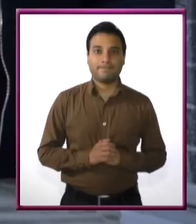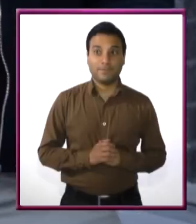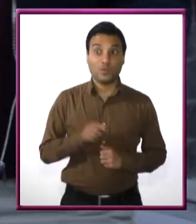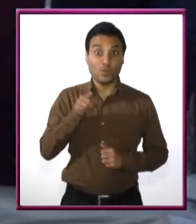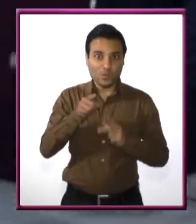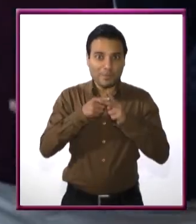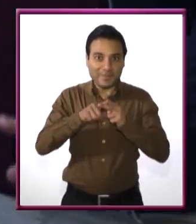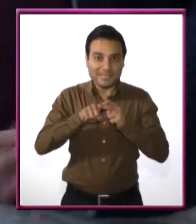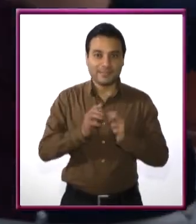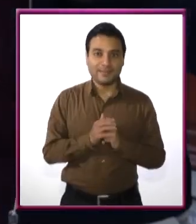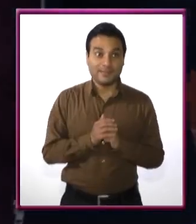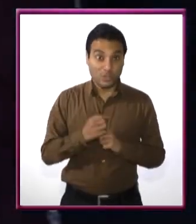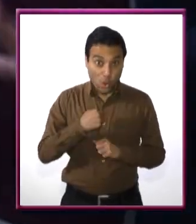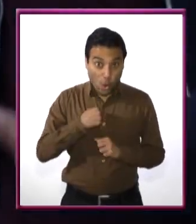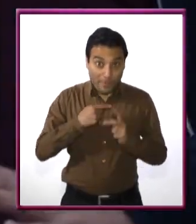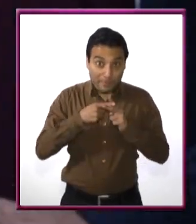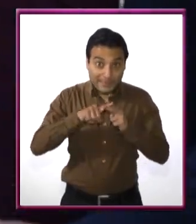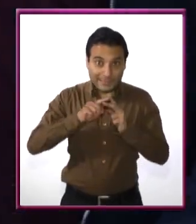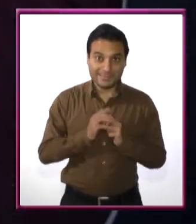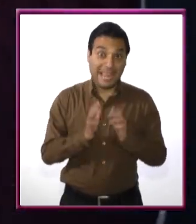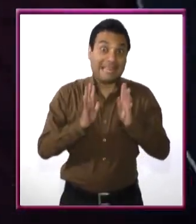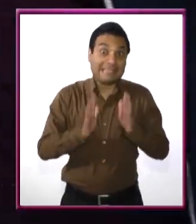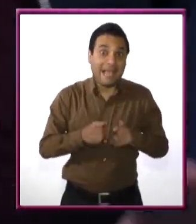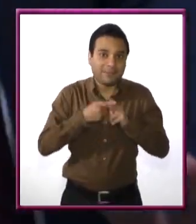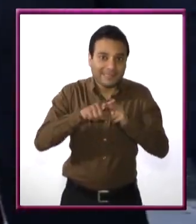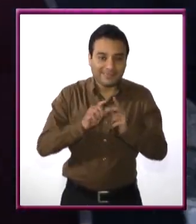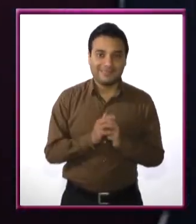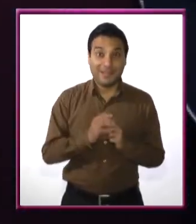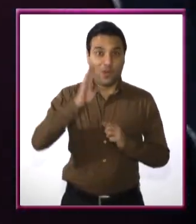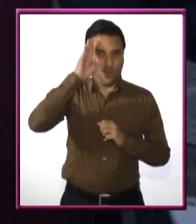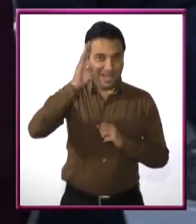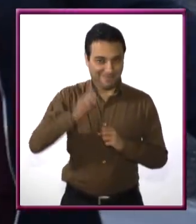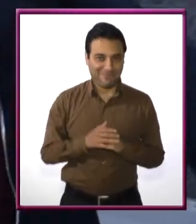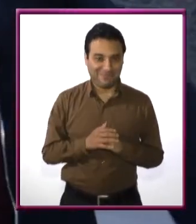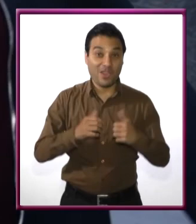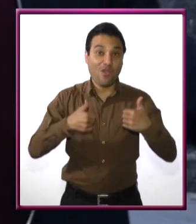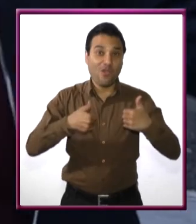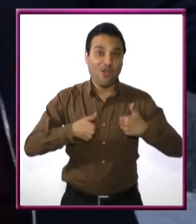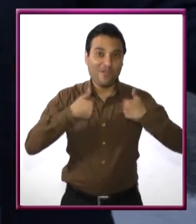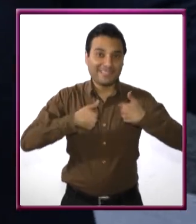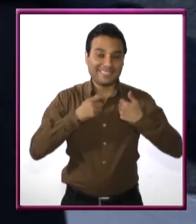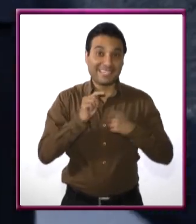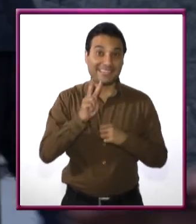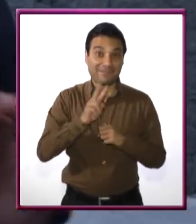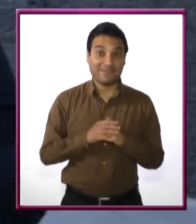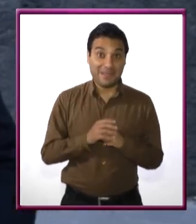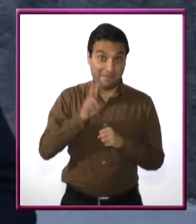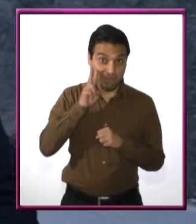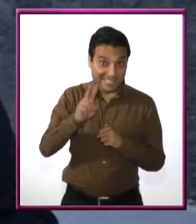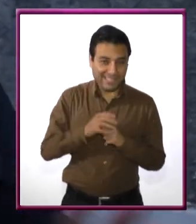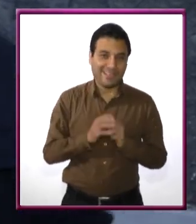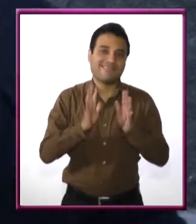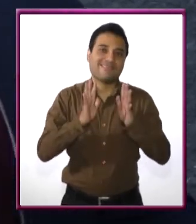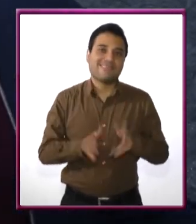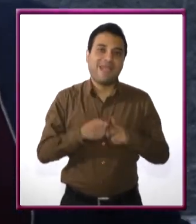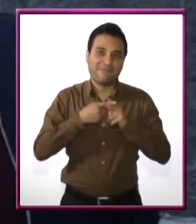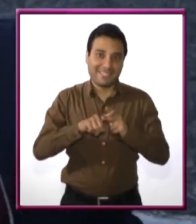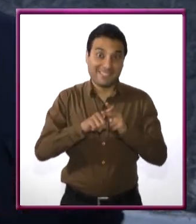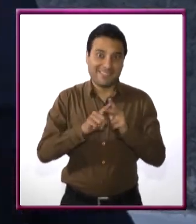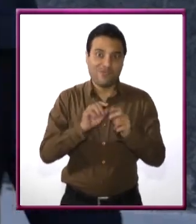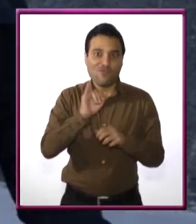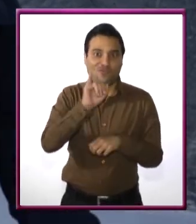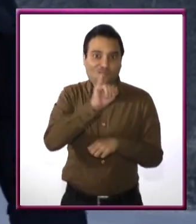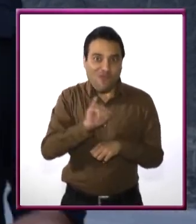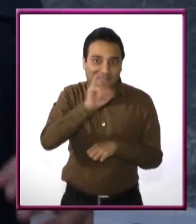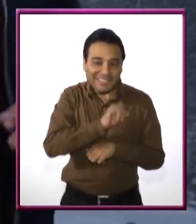Venga, Ernesto, tú empieza. ¿De verdad? ¿Me das el privilegio? ¿Todo bien? Sí, ya estamos al aire. Oye, hola. Jóvenes en TV, como ven, ya iniciamos este